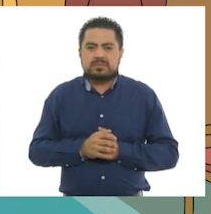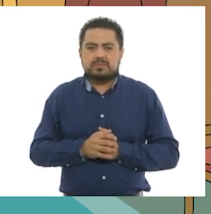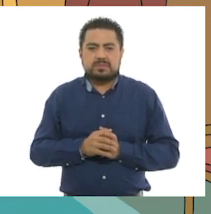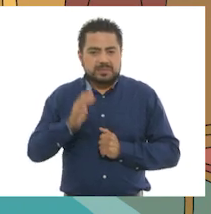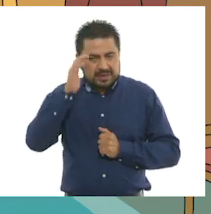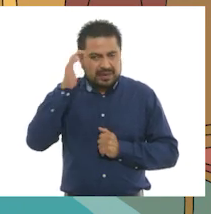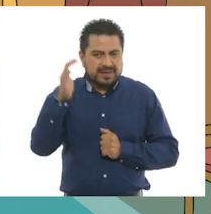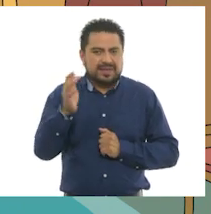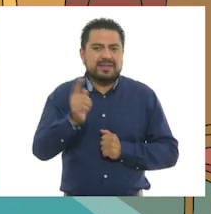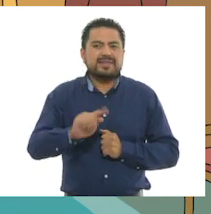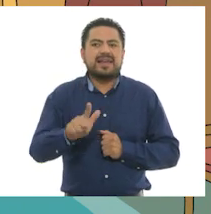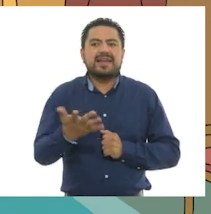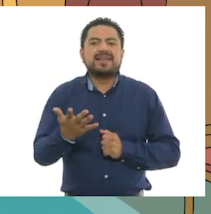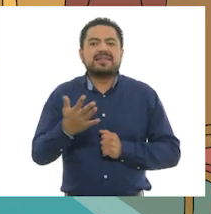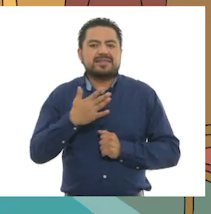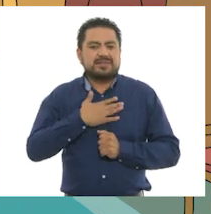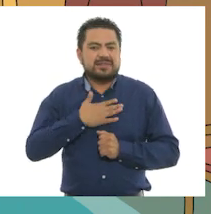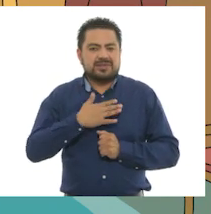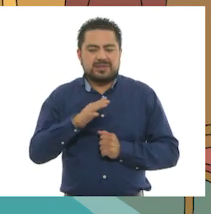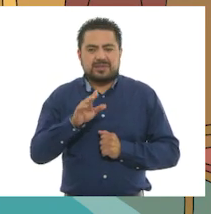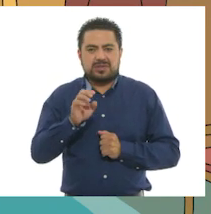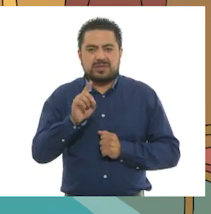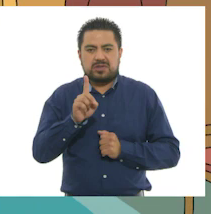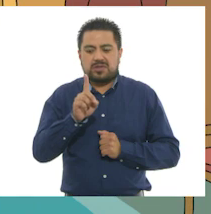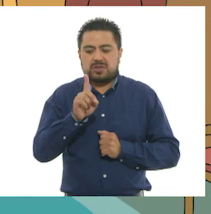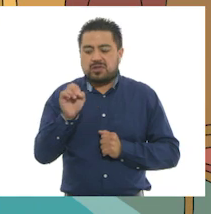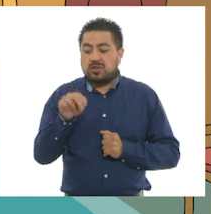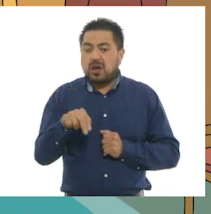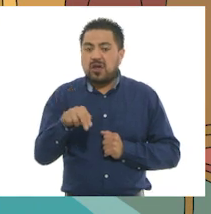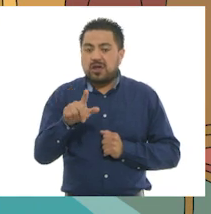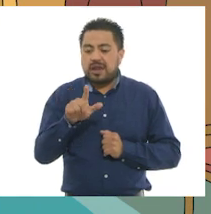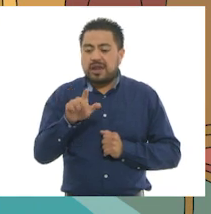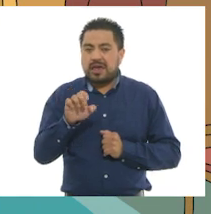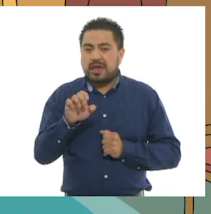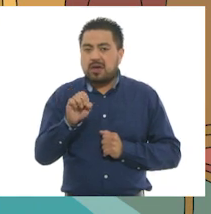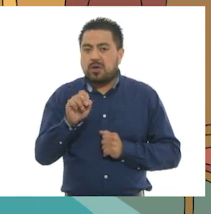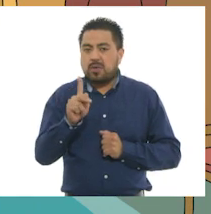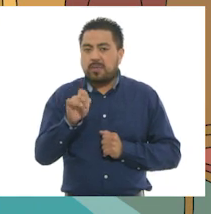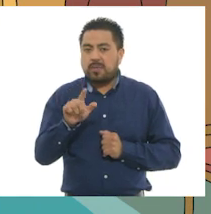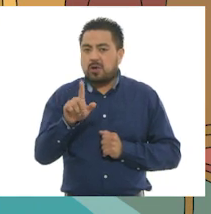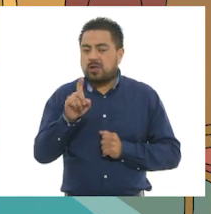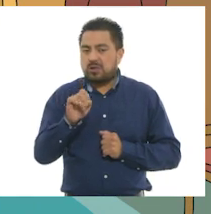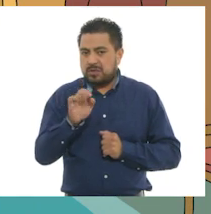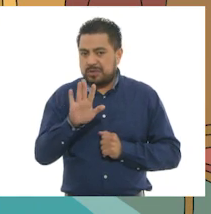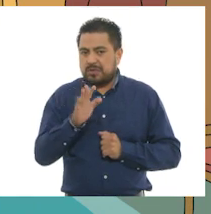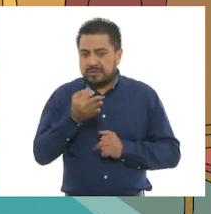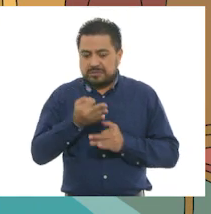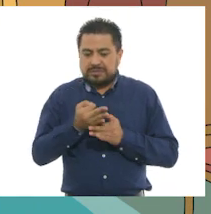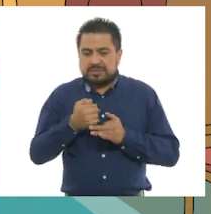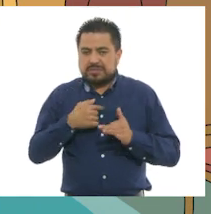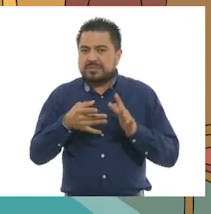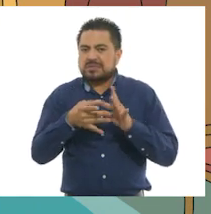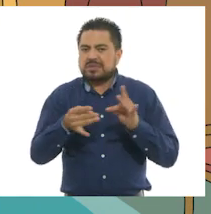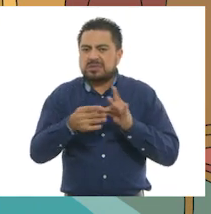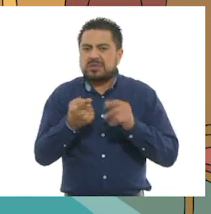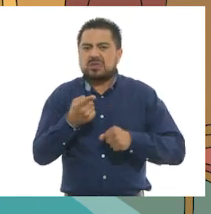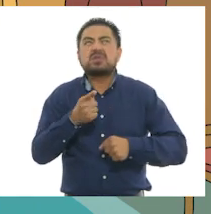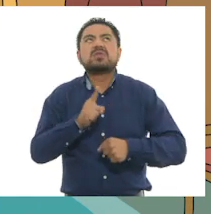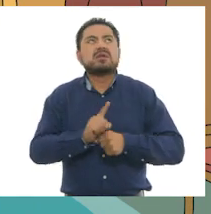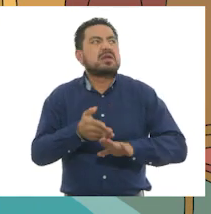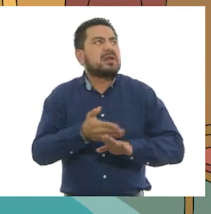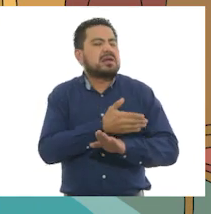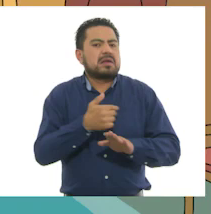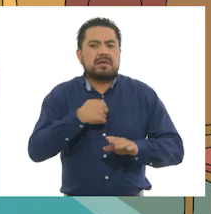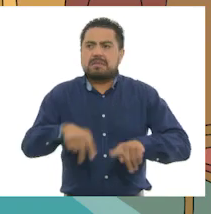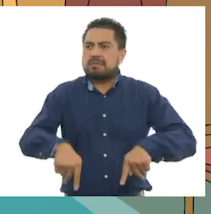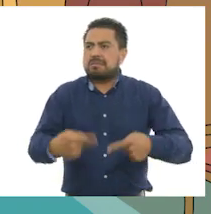Hola, ¿qué tal? Yo soy don Leopoldo. Sí. Y fíjense que les quiero platicar que el otro día vendí un